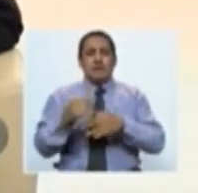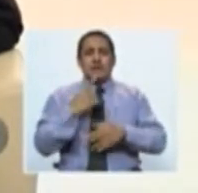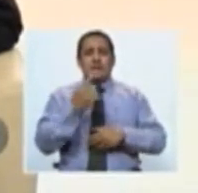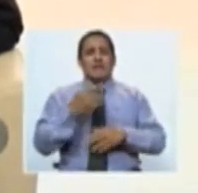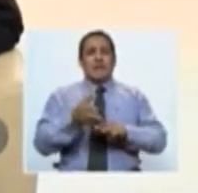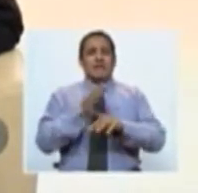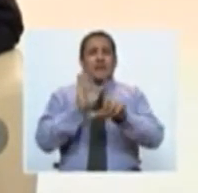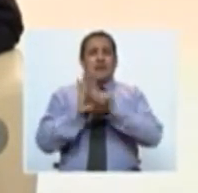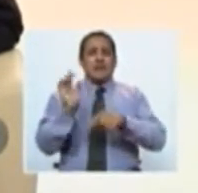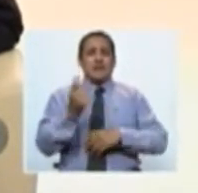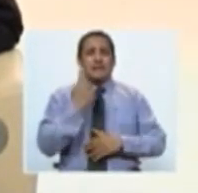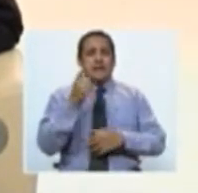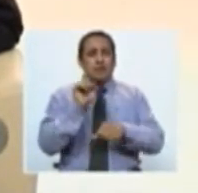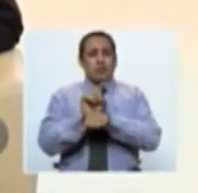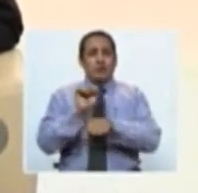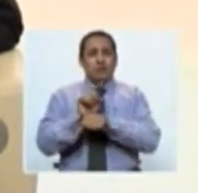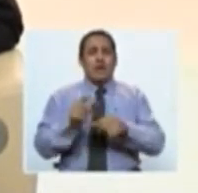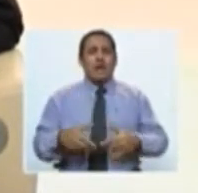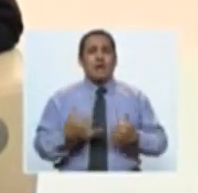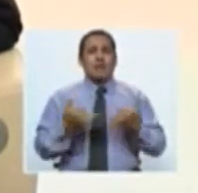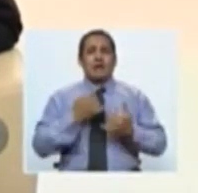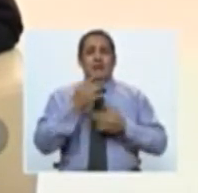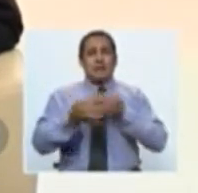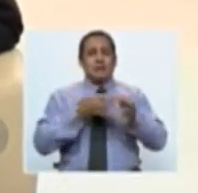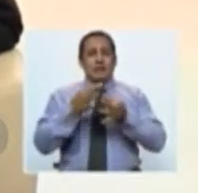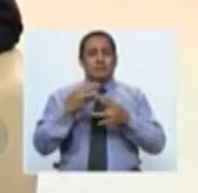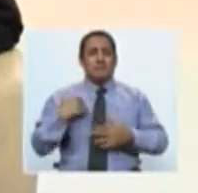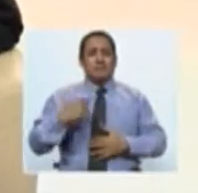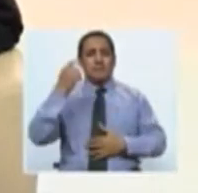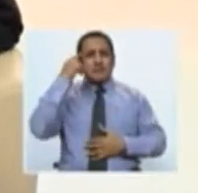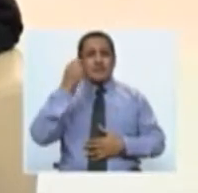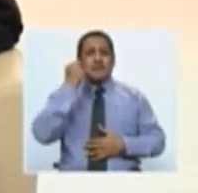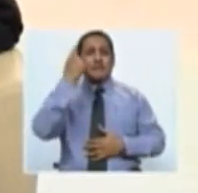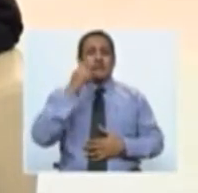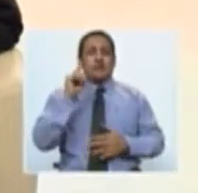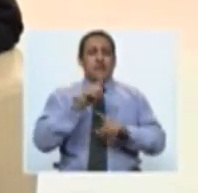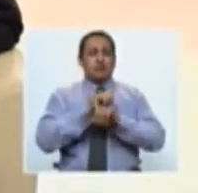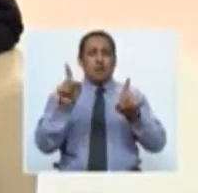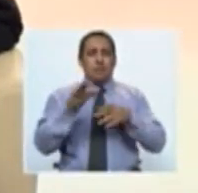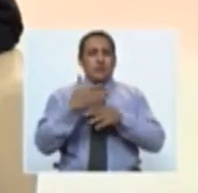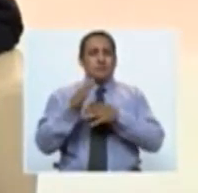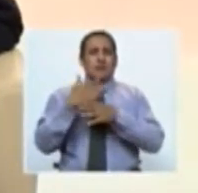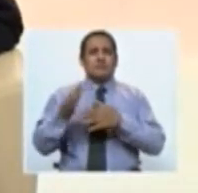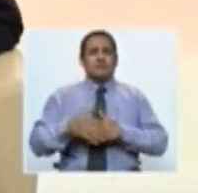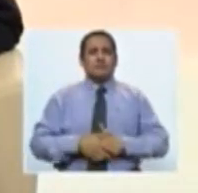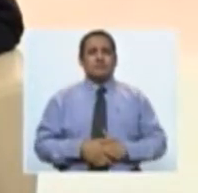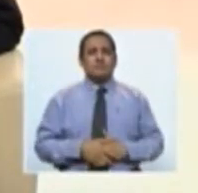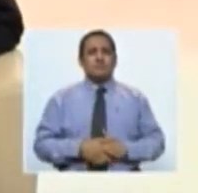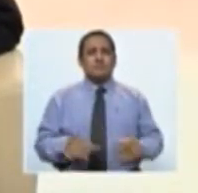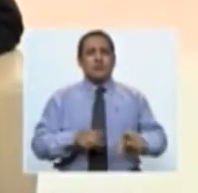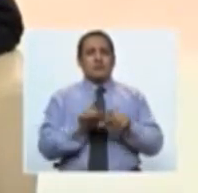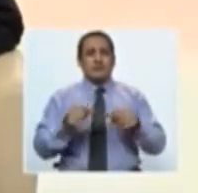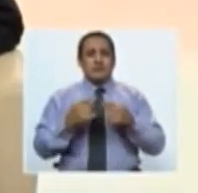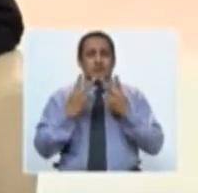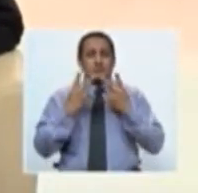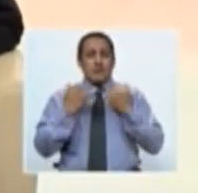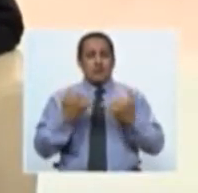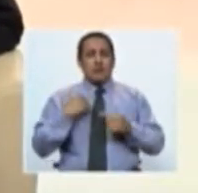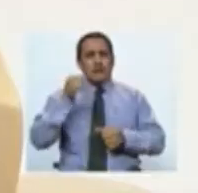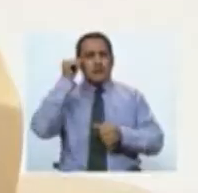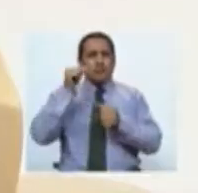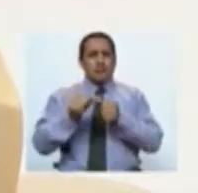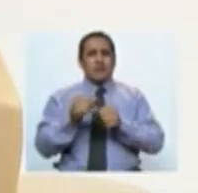participen, porque lo dijo en la Ley General de Educación, sí, ahora ha reconsiderado y entiende que no deben participar. Ahora, ahí